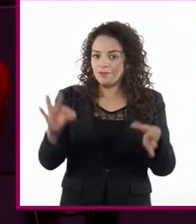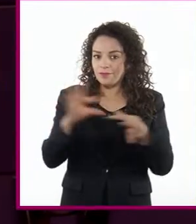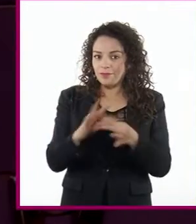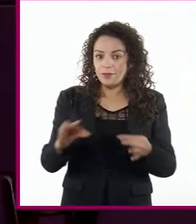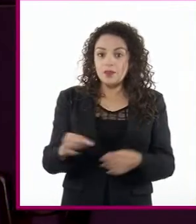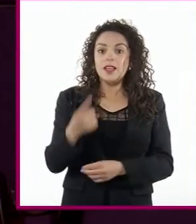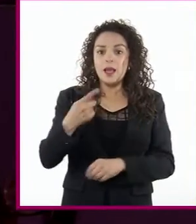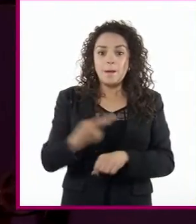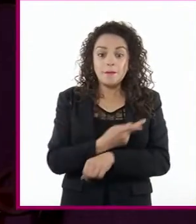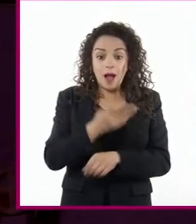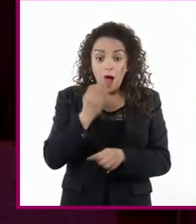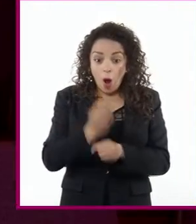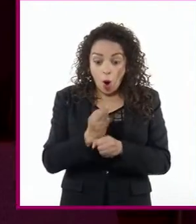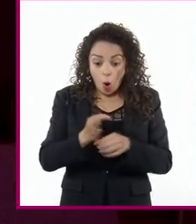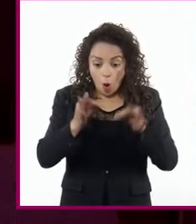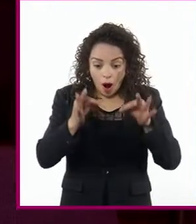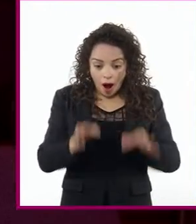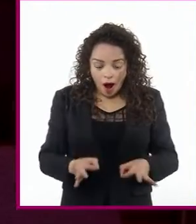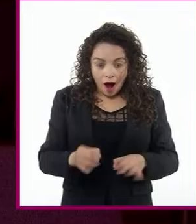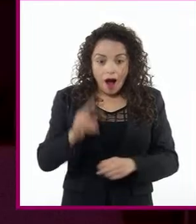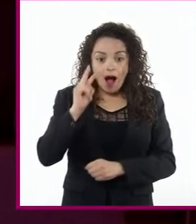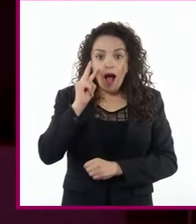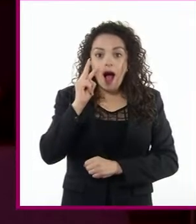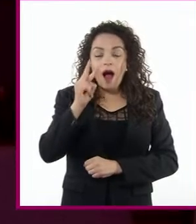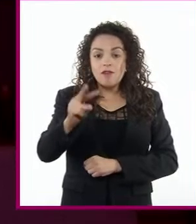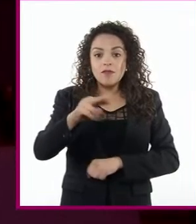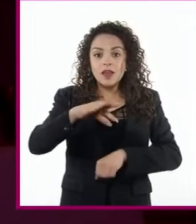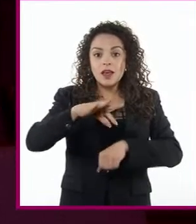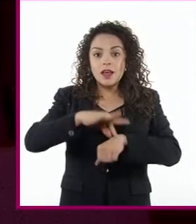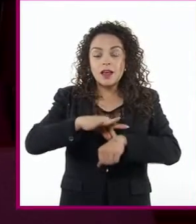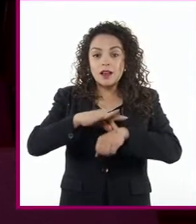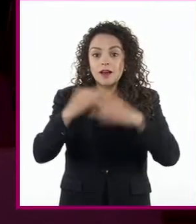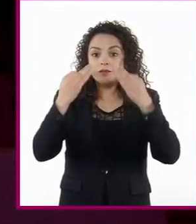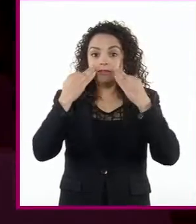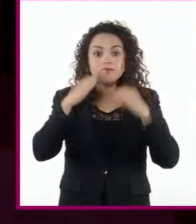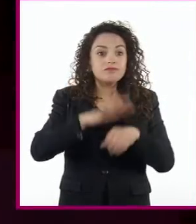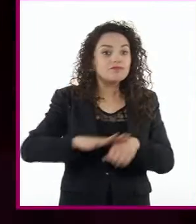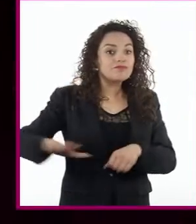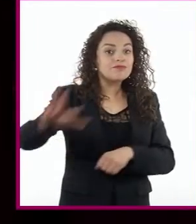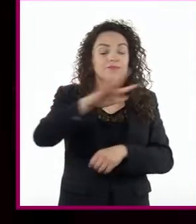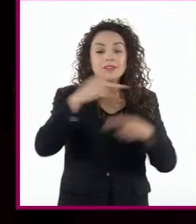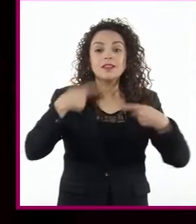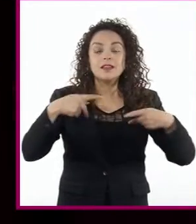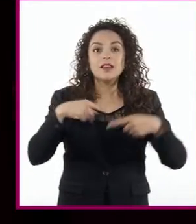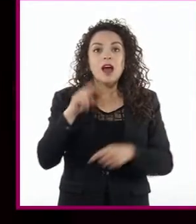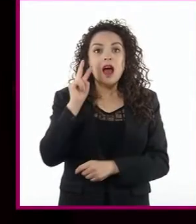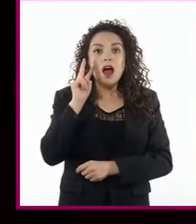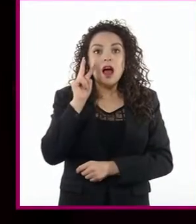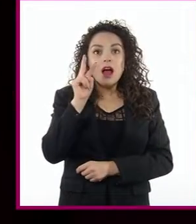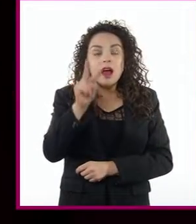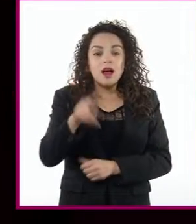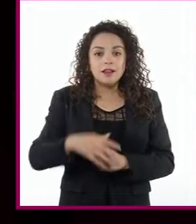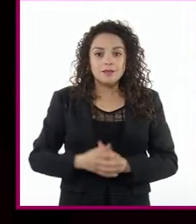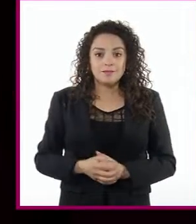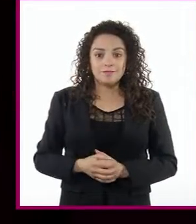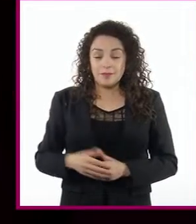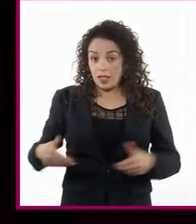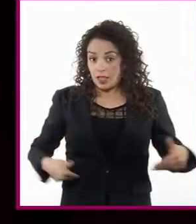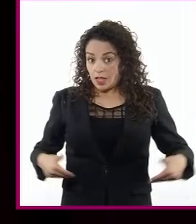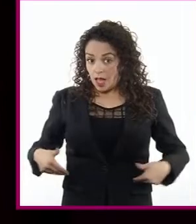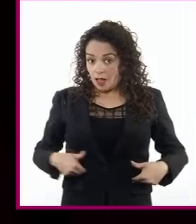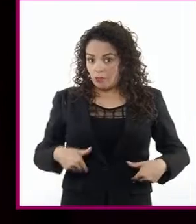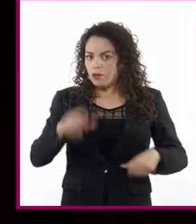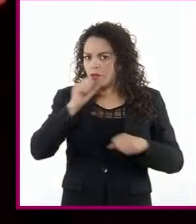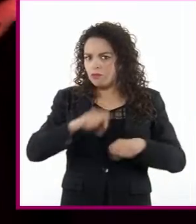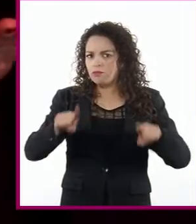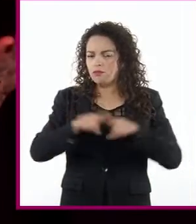real, delante de los ojos de los espectadores. El teatro también se lee.